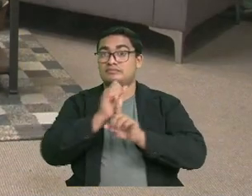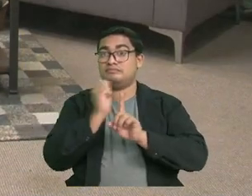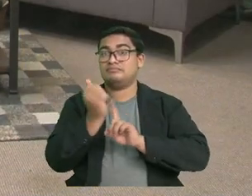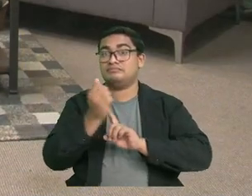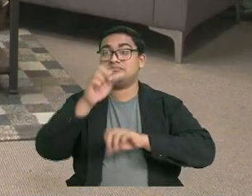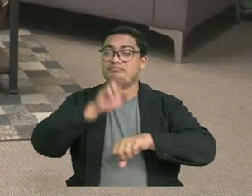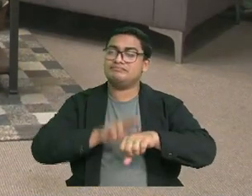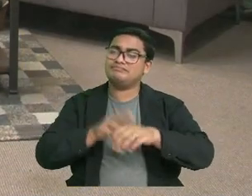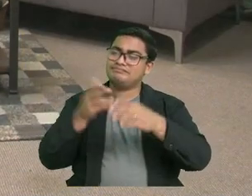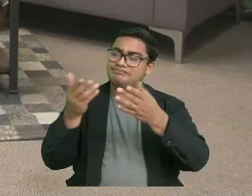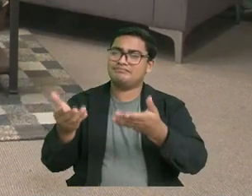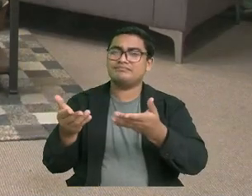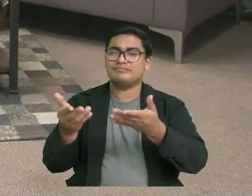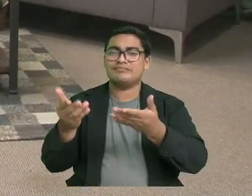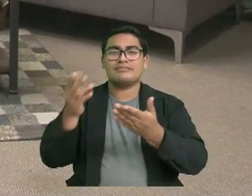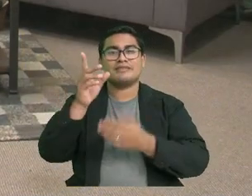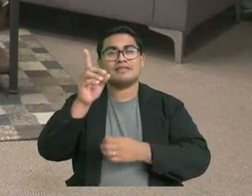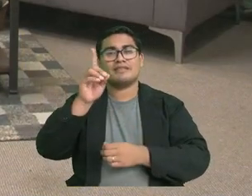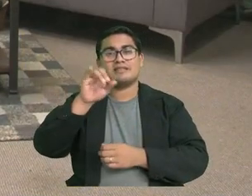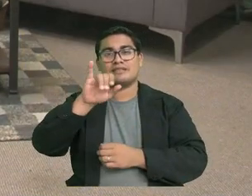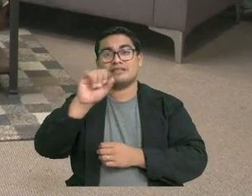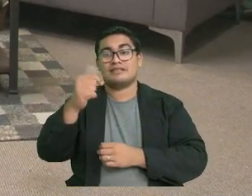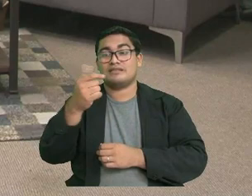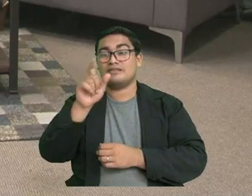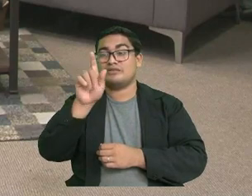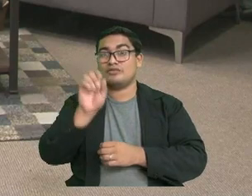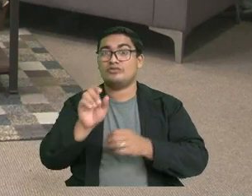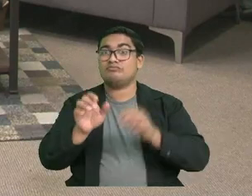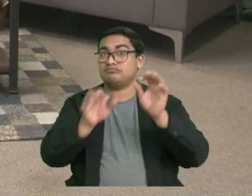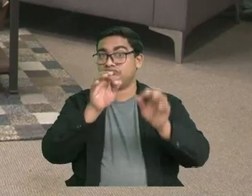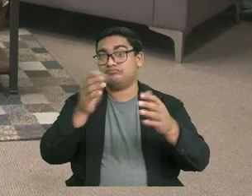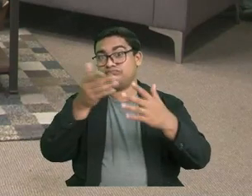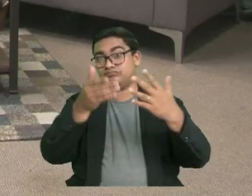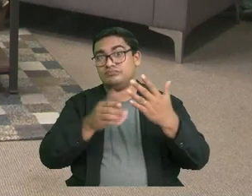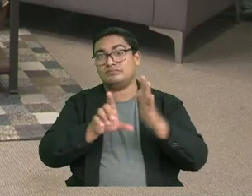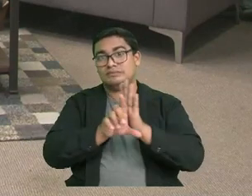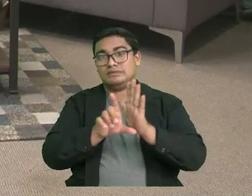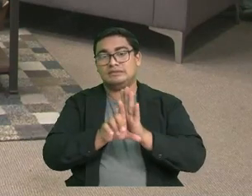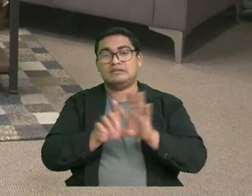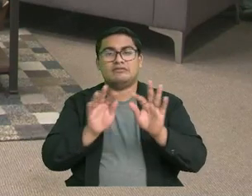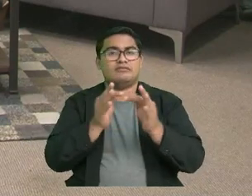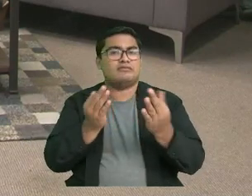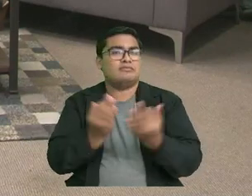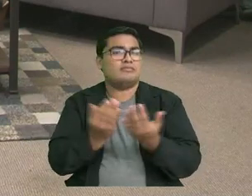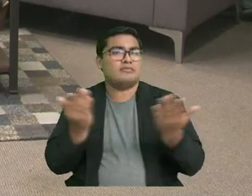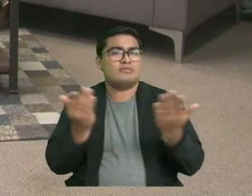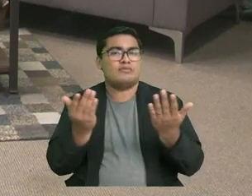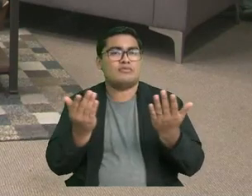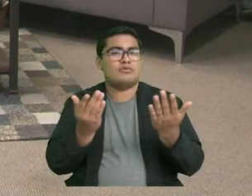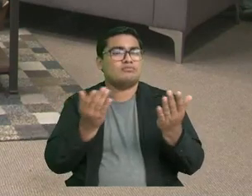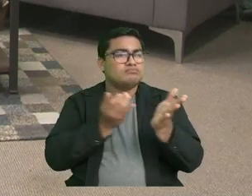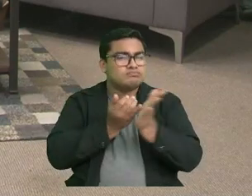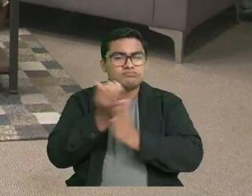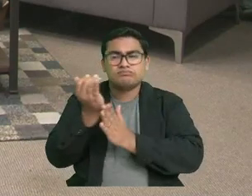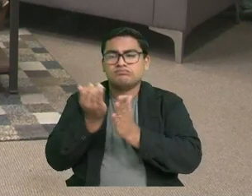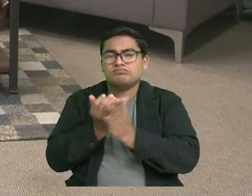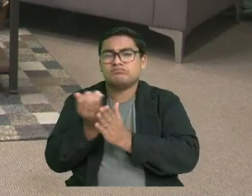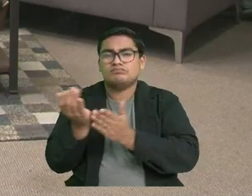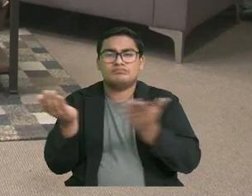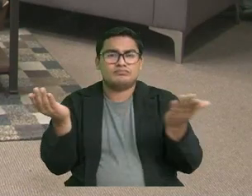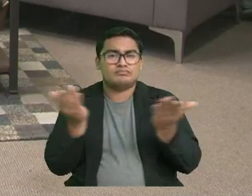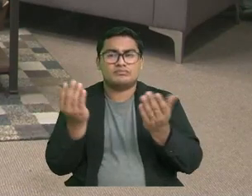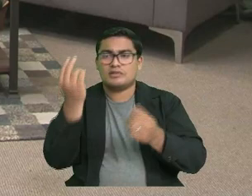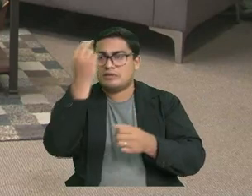¿no? Digesto jurídico de familia desde la perspectiva de la equidad de género. En ese sentido le consulto a partir de la investigación y